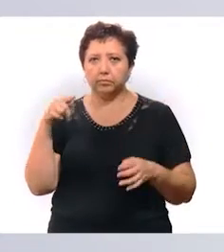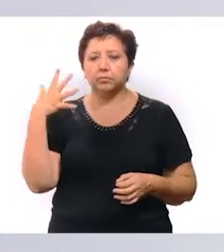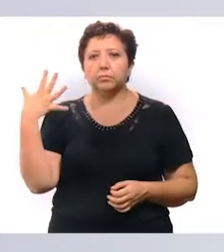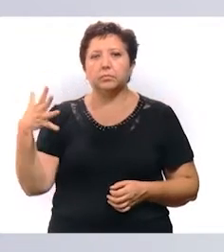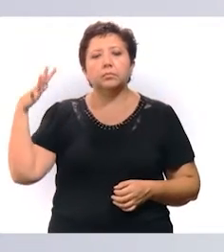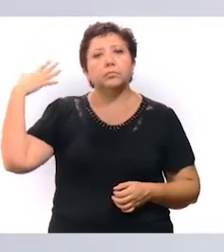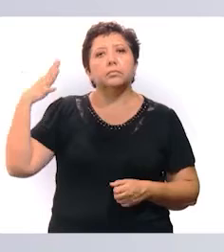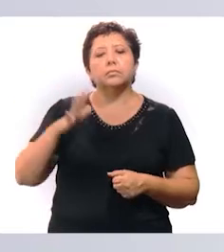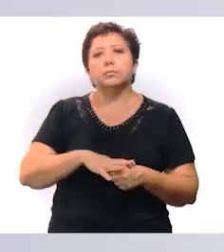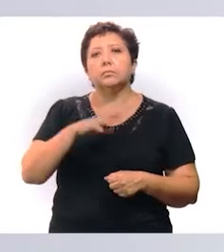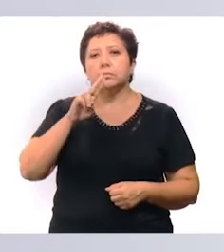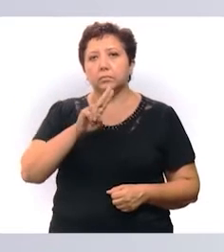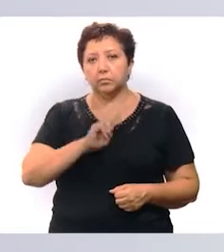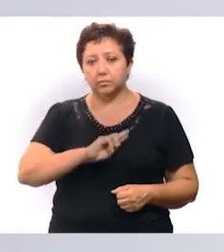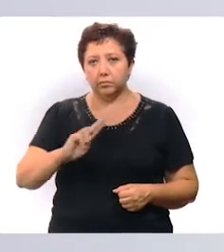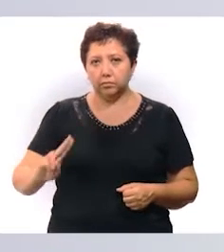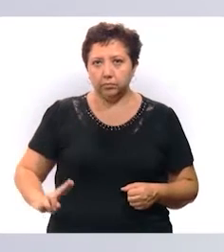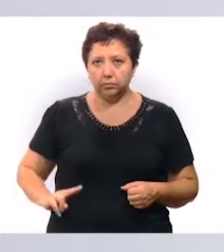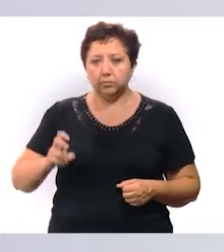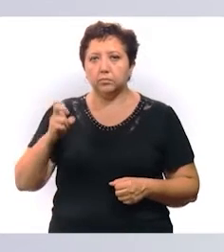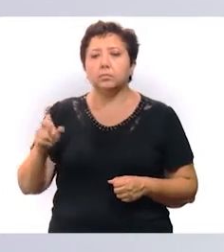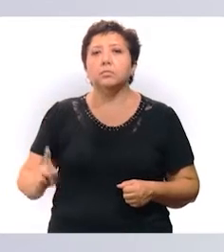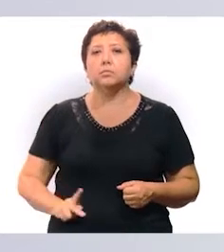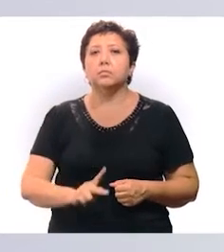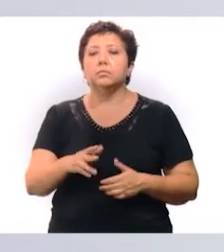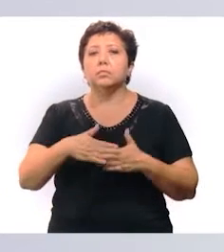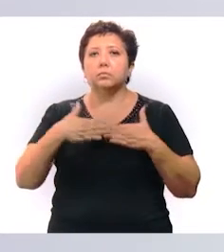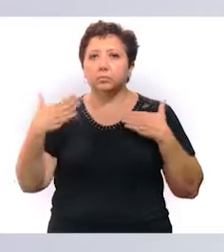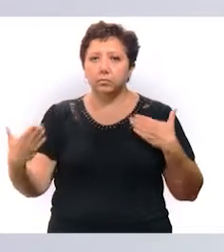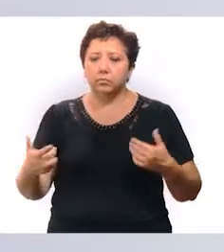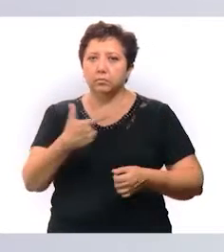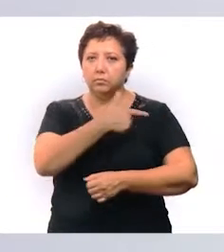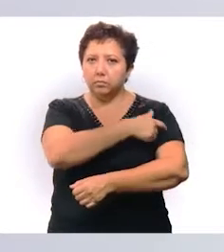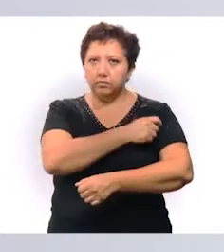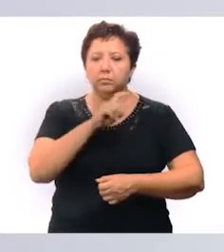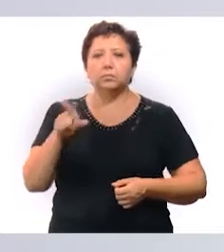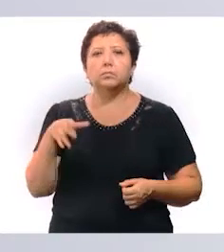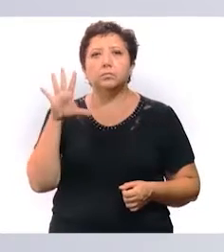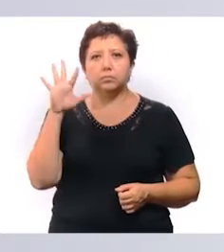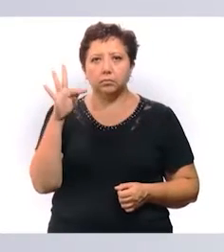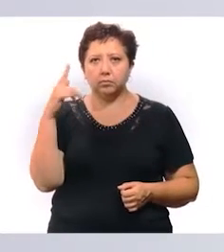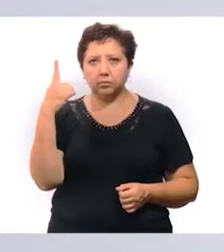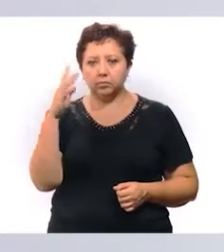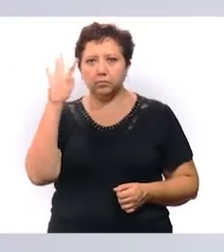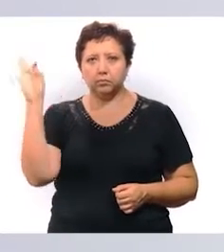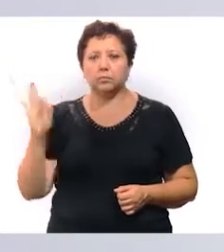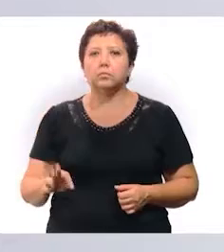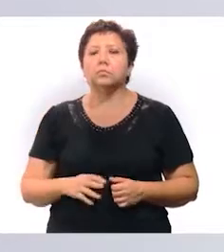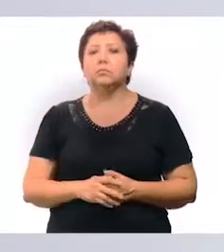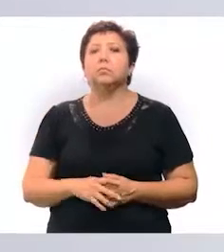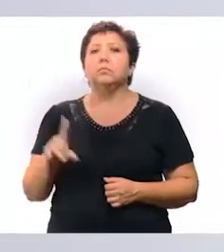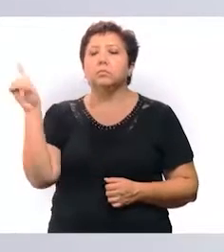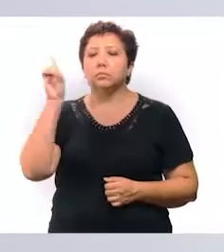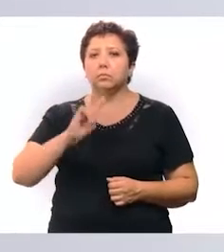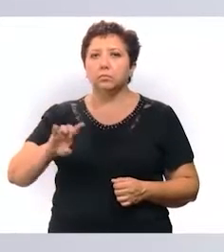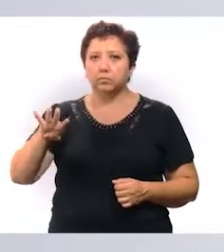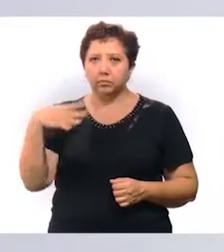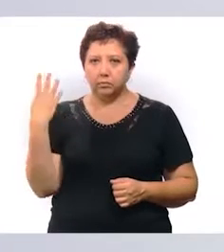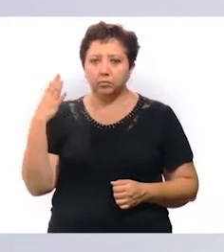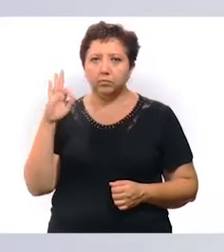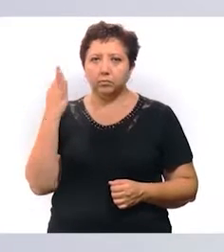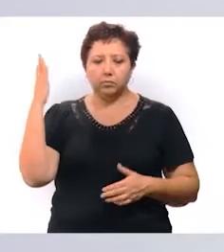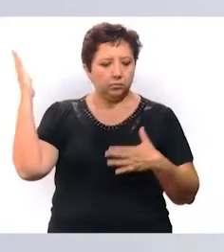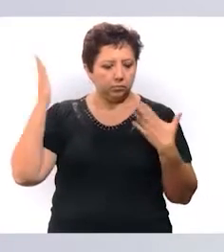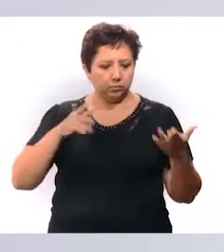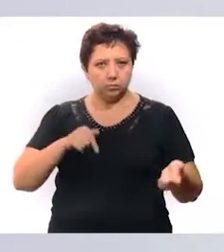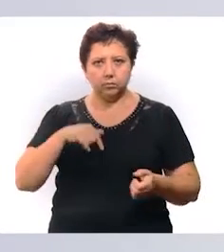4.875 para adultos mayores de Humán. En este municipio, el avance de vacunación es de 41%. El domingo 14 de febrero